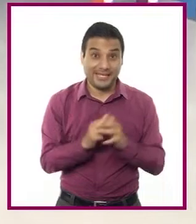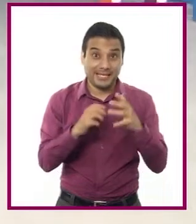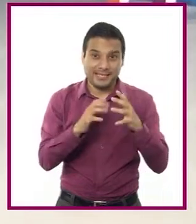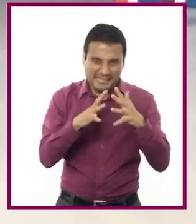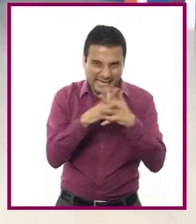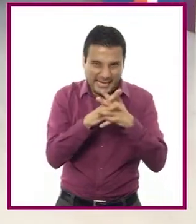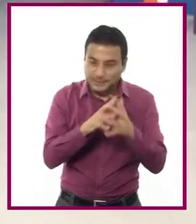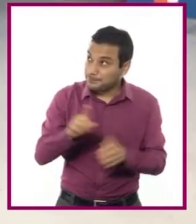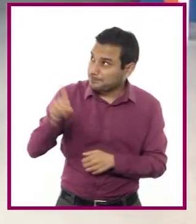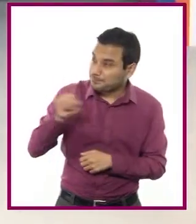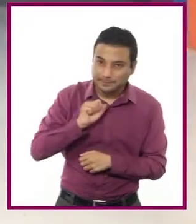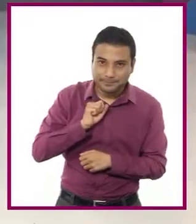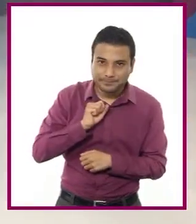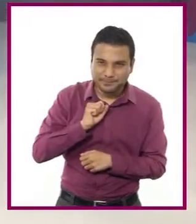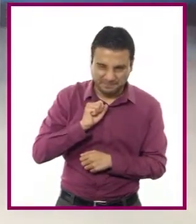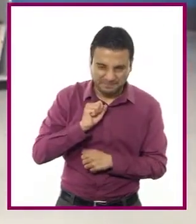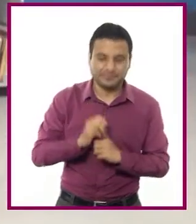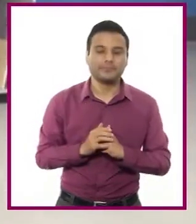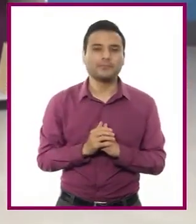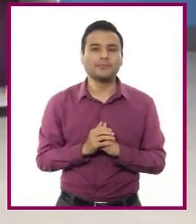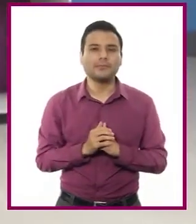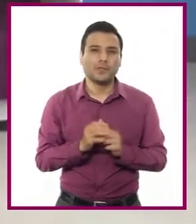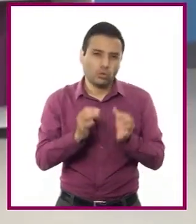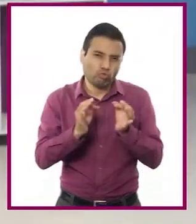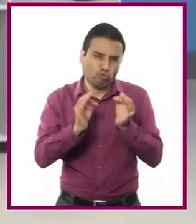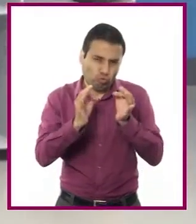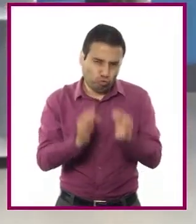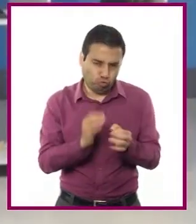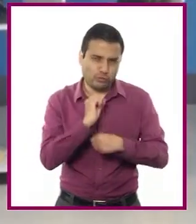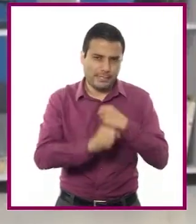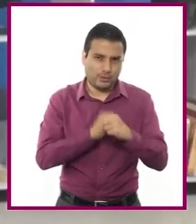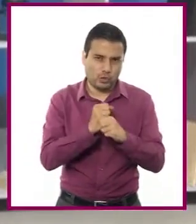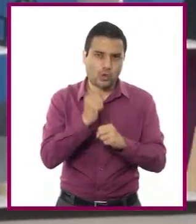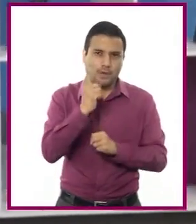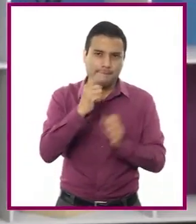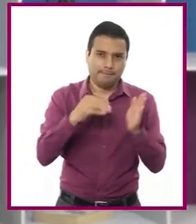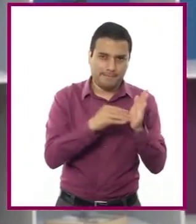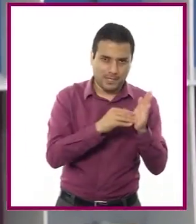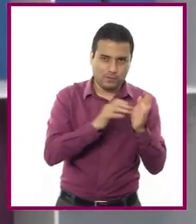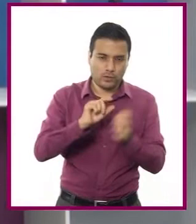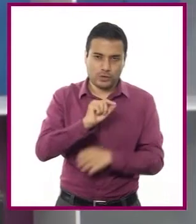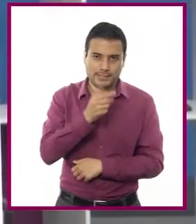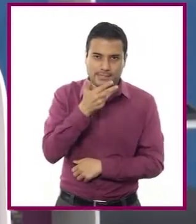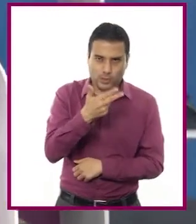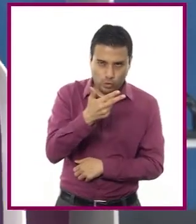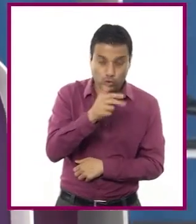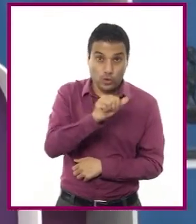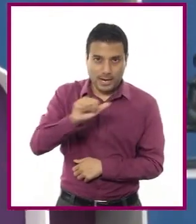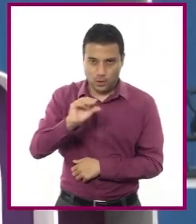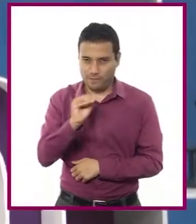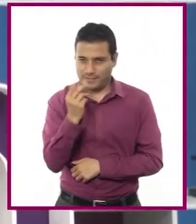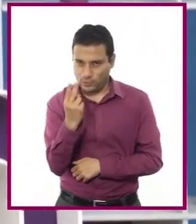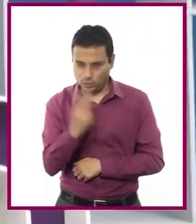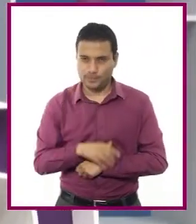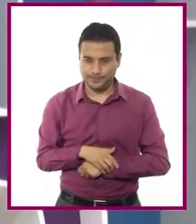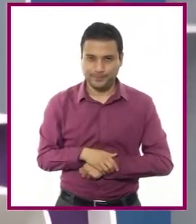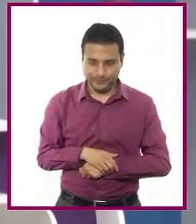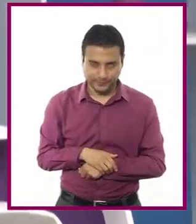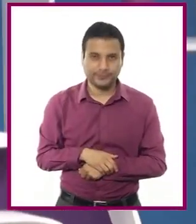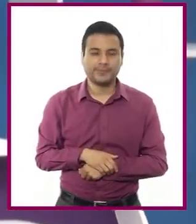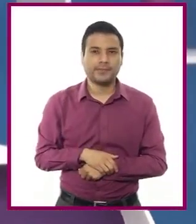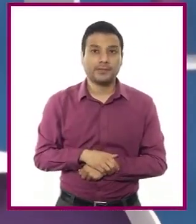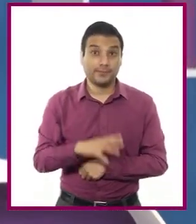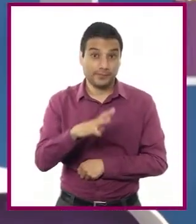Afganistán, que como mencionamos, tuvo lugar entre 1978 y 1992, se vieron involucrados de